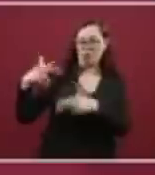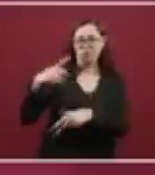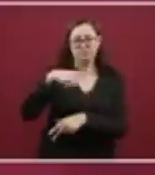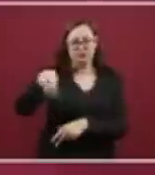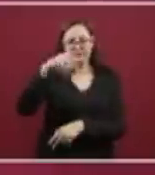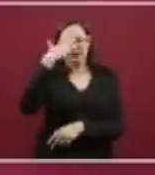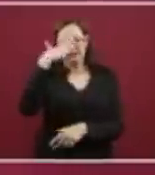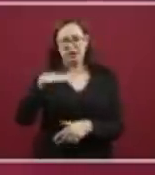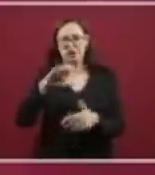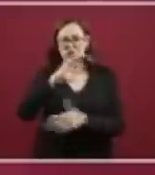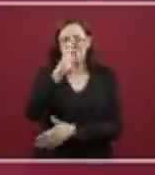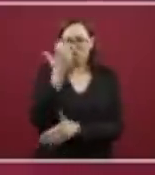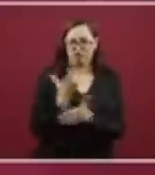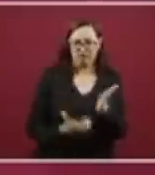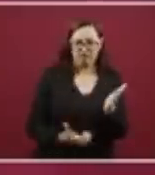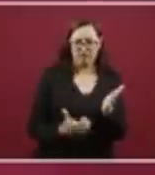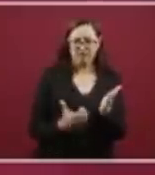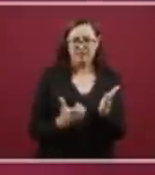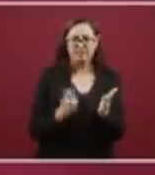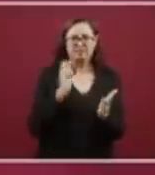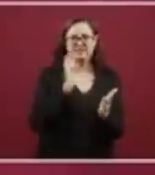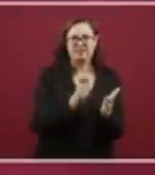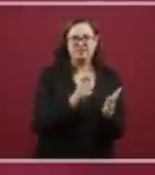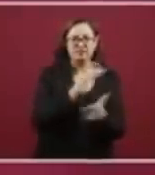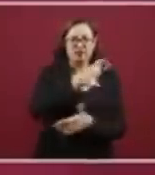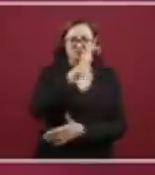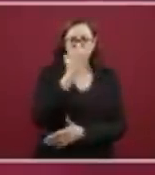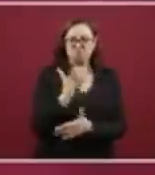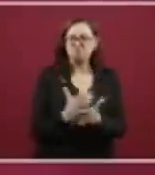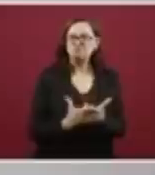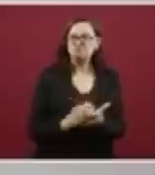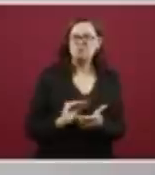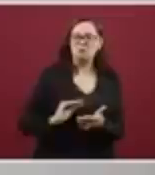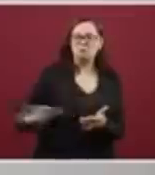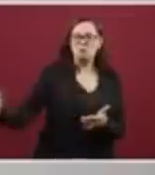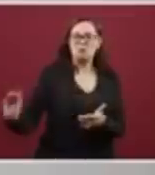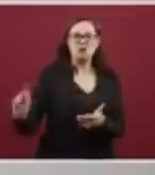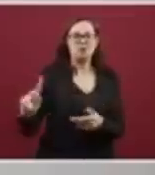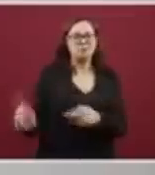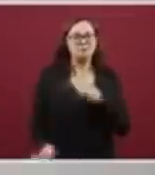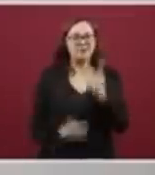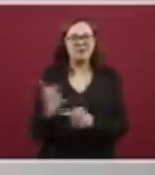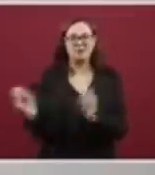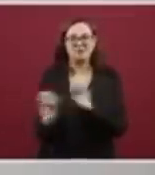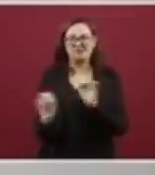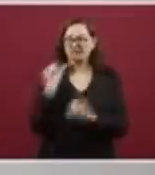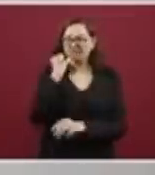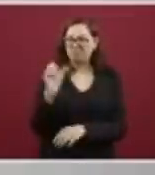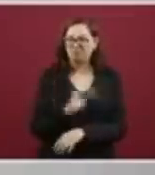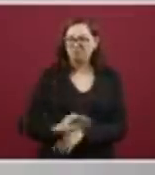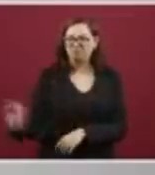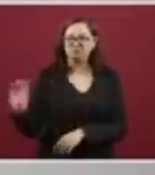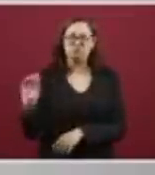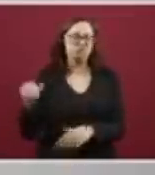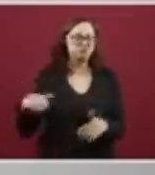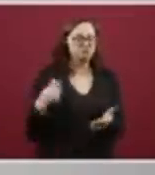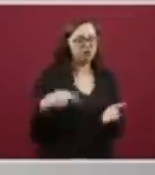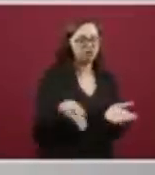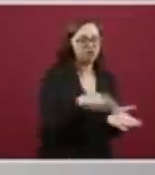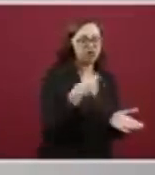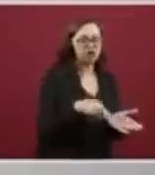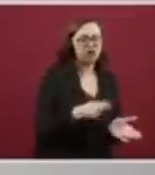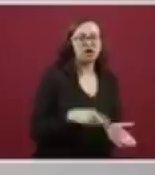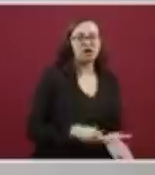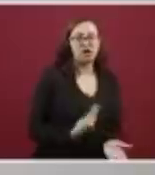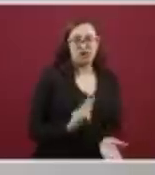son aquellos que se firman a espaldas de los trabajadores sin siquiera consultarlos. Ahora esta reforma trae